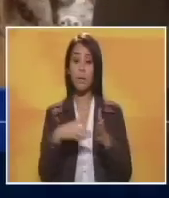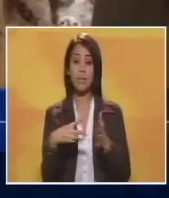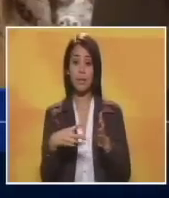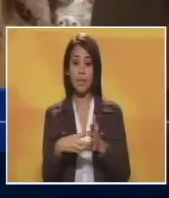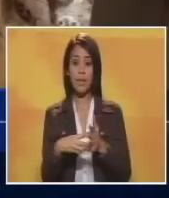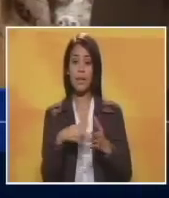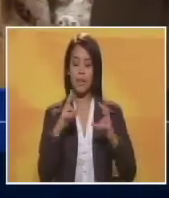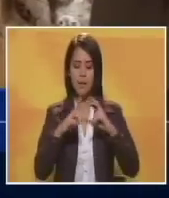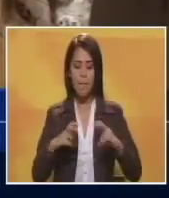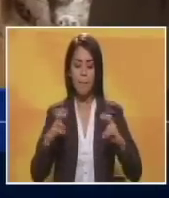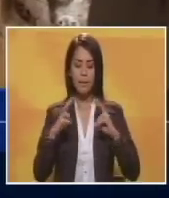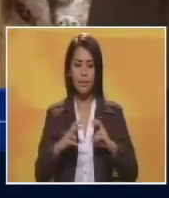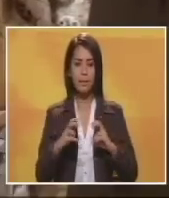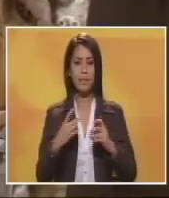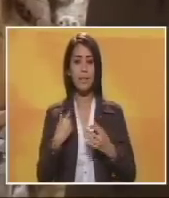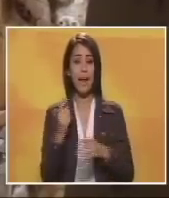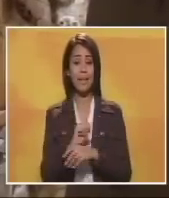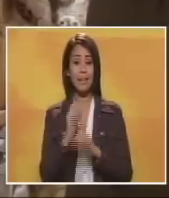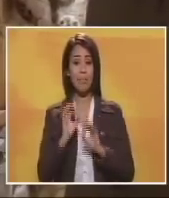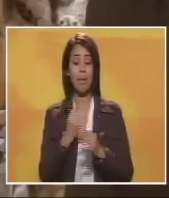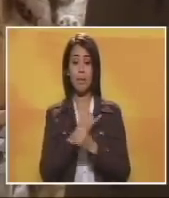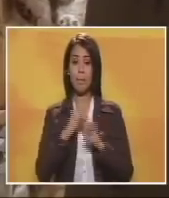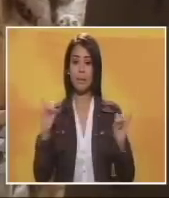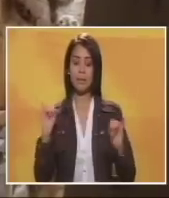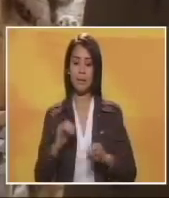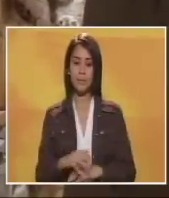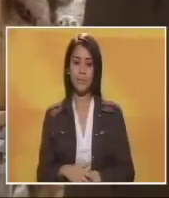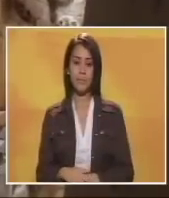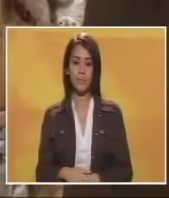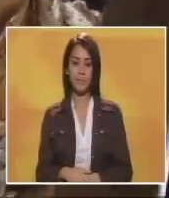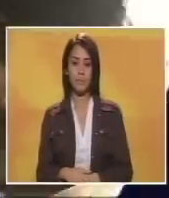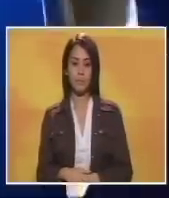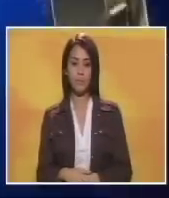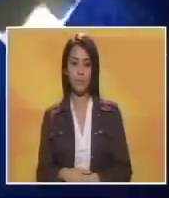llamaron a su investigación de forma urgente e independiente.